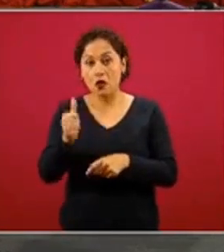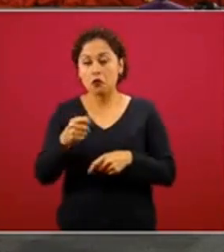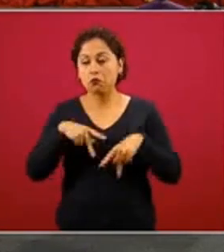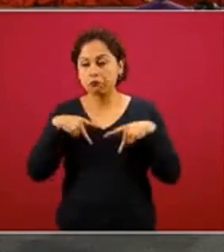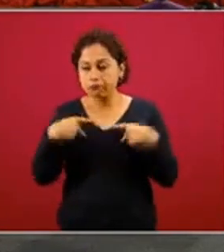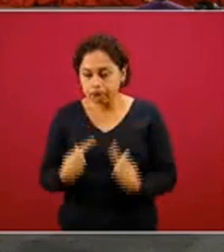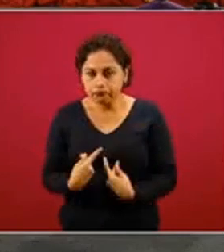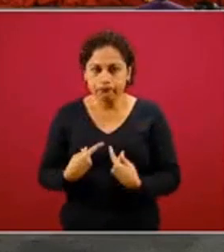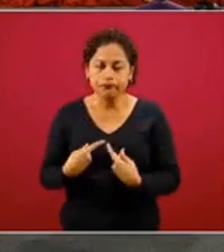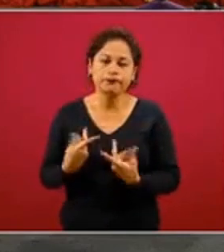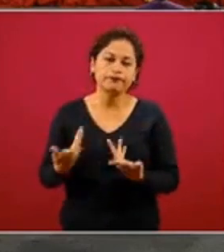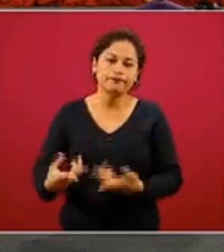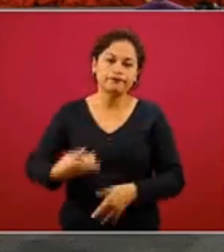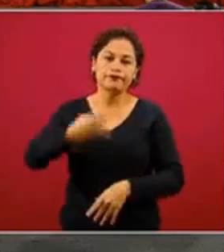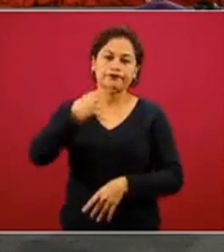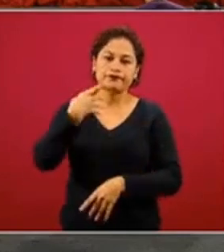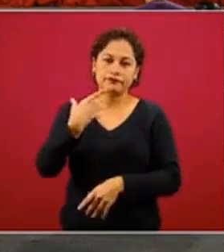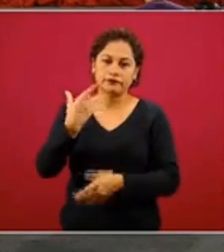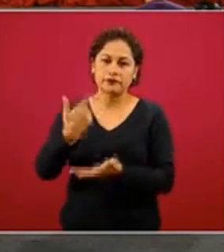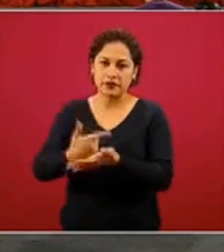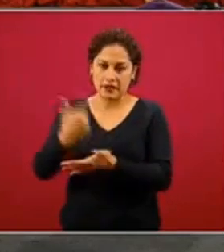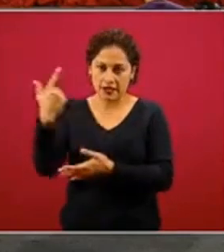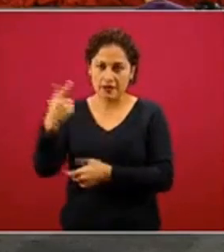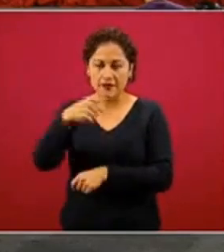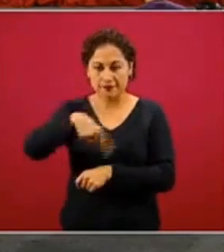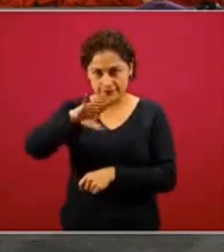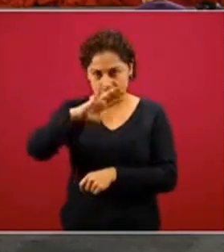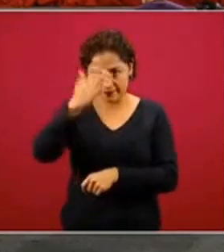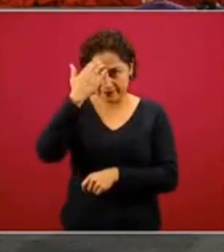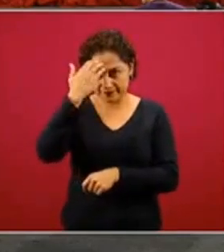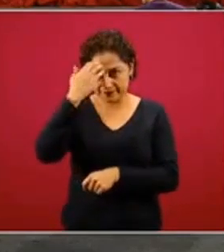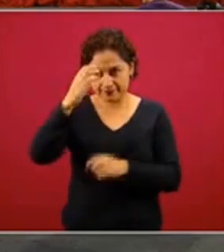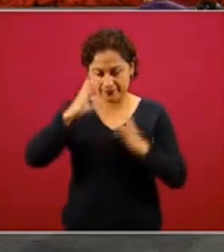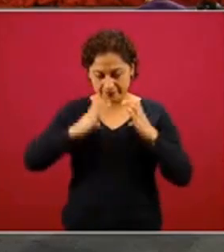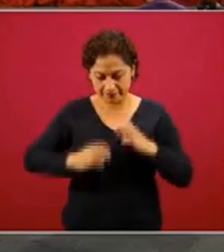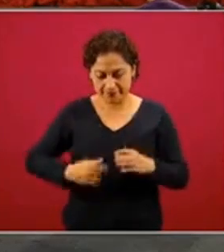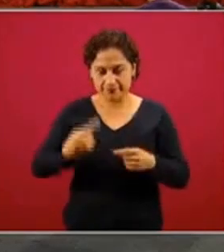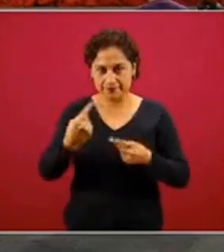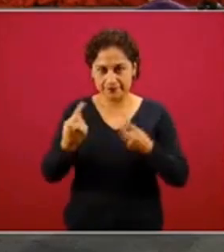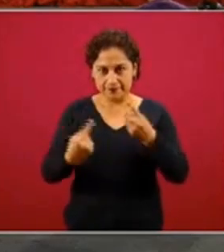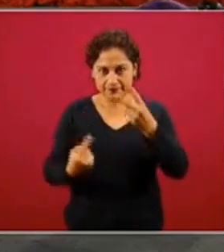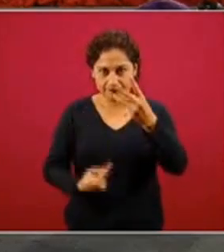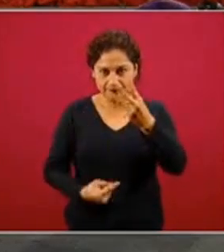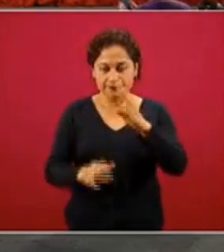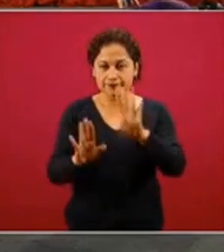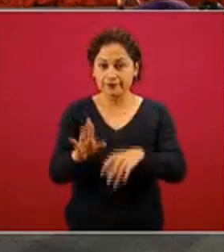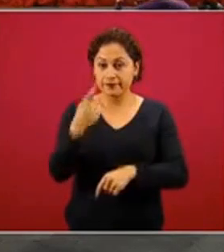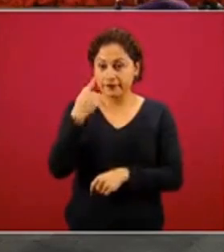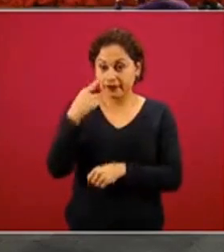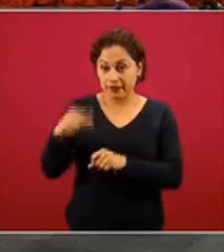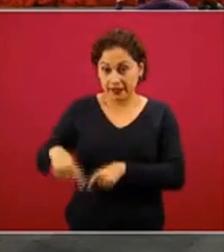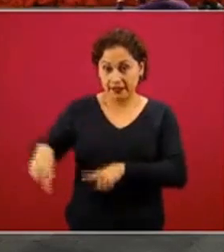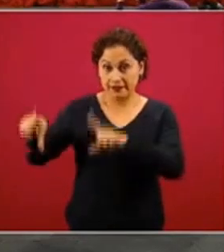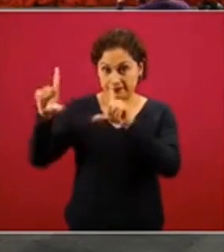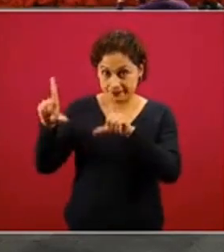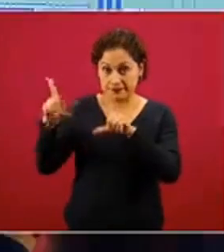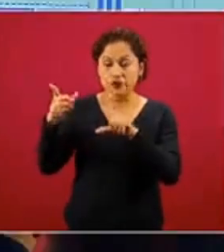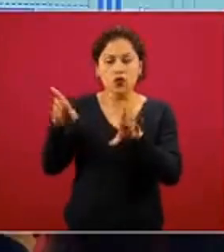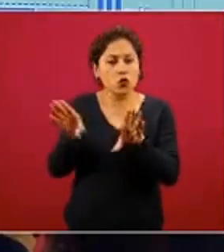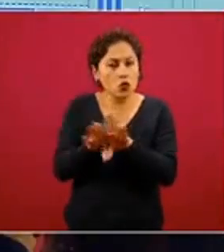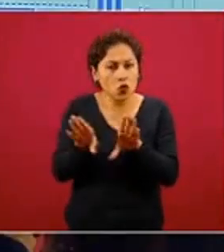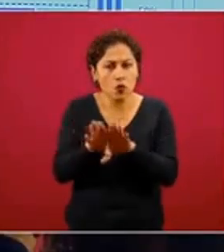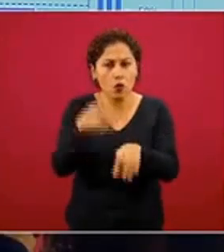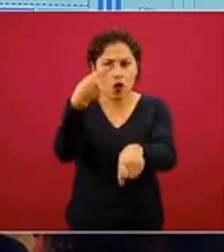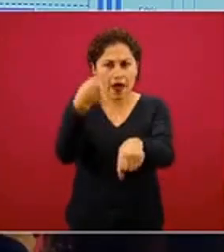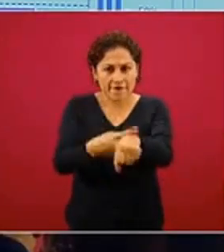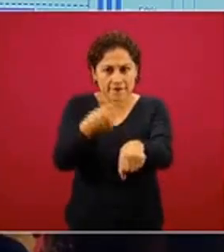Ustedes conocen esta desglose y quiero nada más puntualizarlo. La fase de contagiosidad que está aquí,